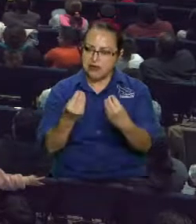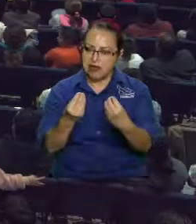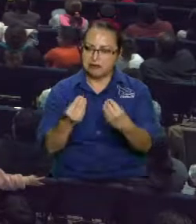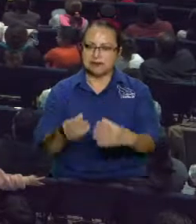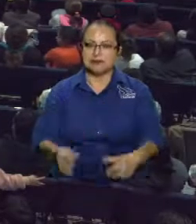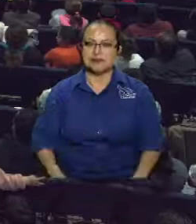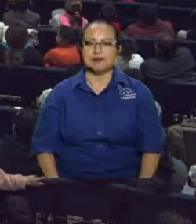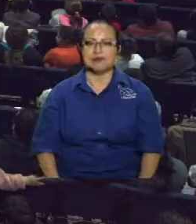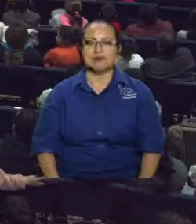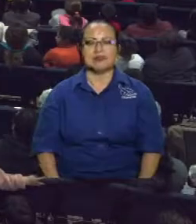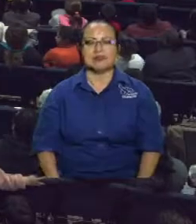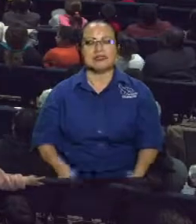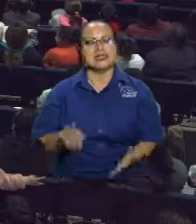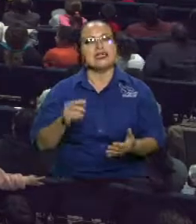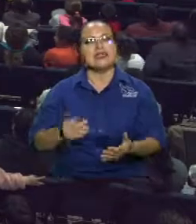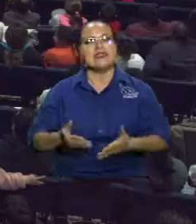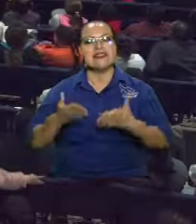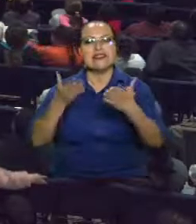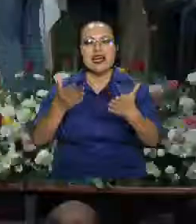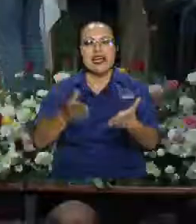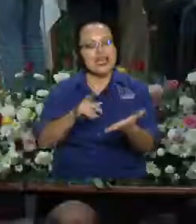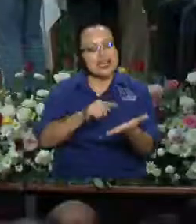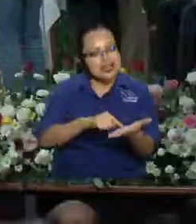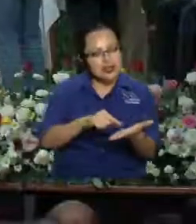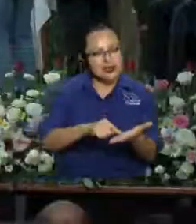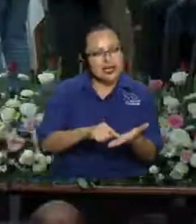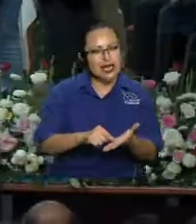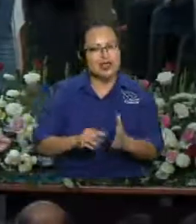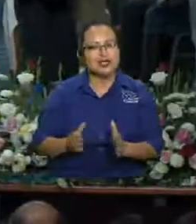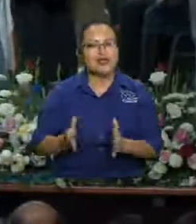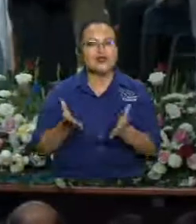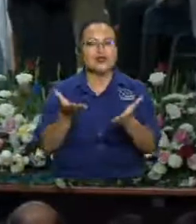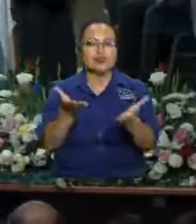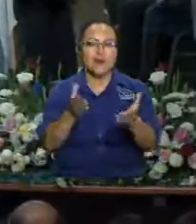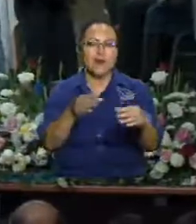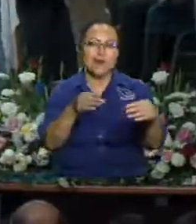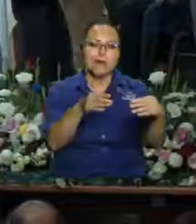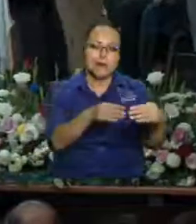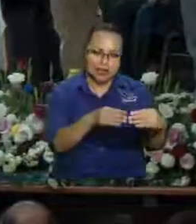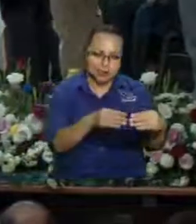Más que la comida. Entonces, dale a la deuda su pedazo.